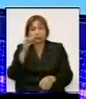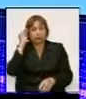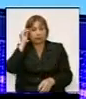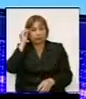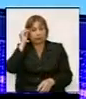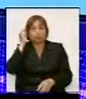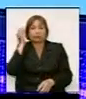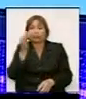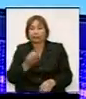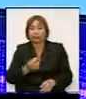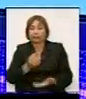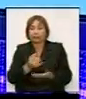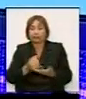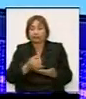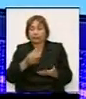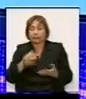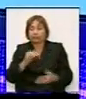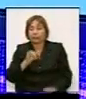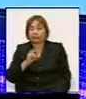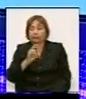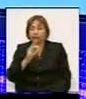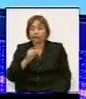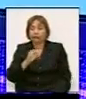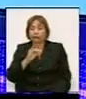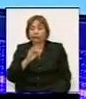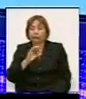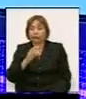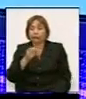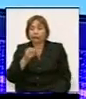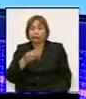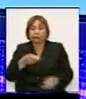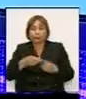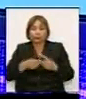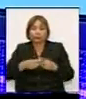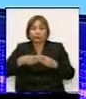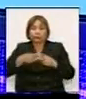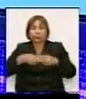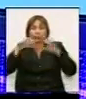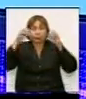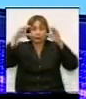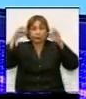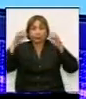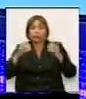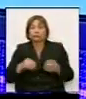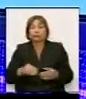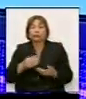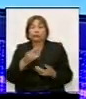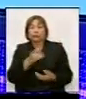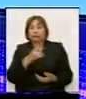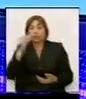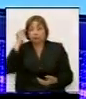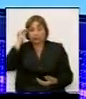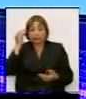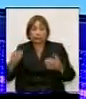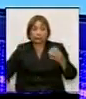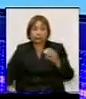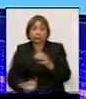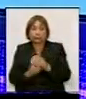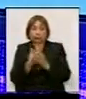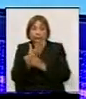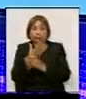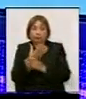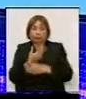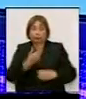ingeniero Juan Inchaustegui, ingeniero mecánico eléctrico de la Universidad de Ingeniería, arequipeño